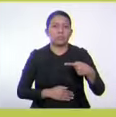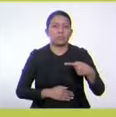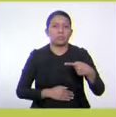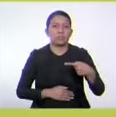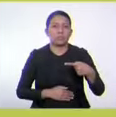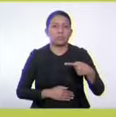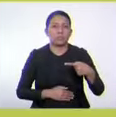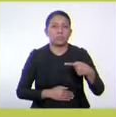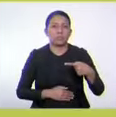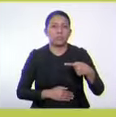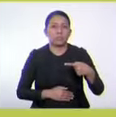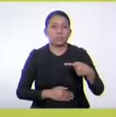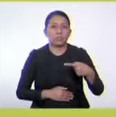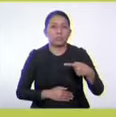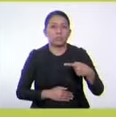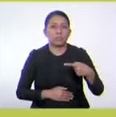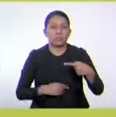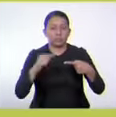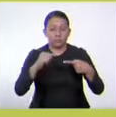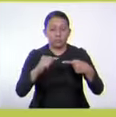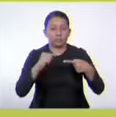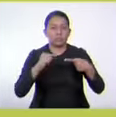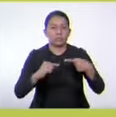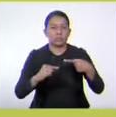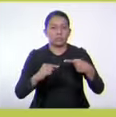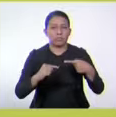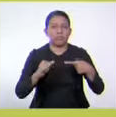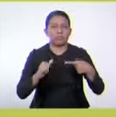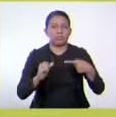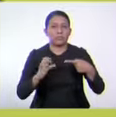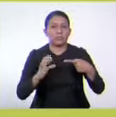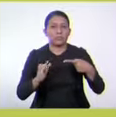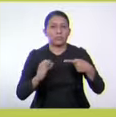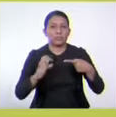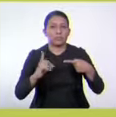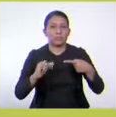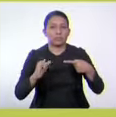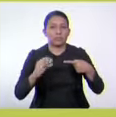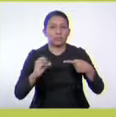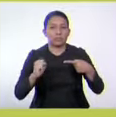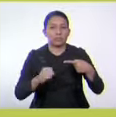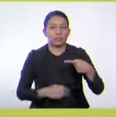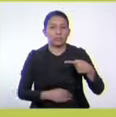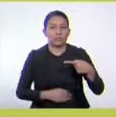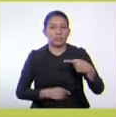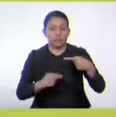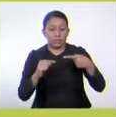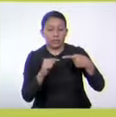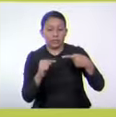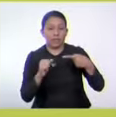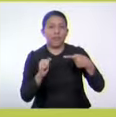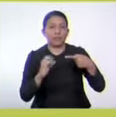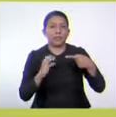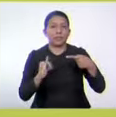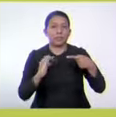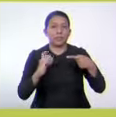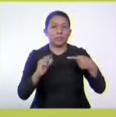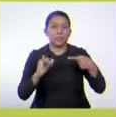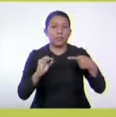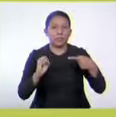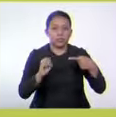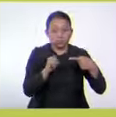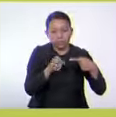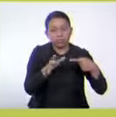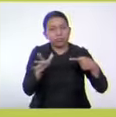forman, y los acíclicos. Dentro de los acíclicos tenemos los alcanos,